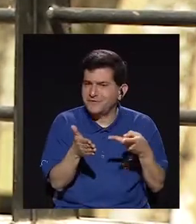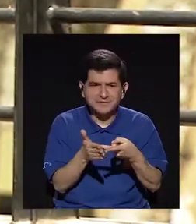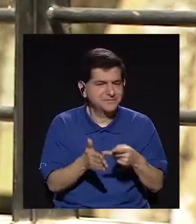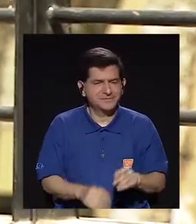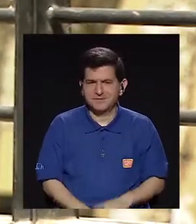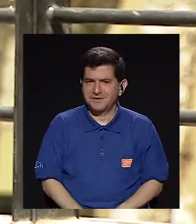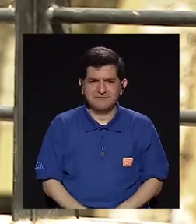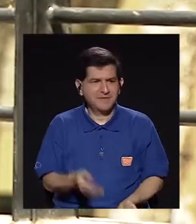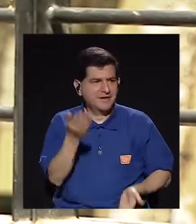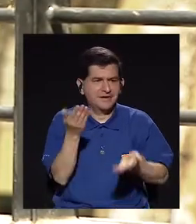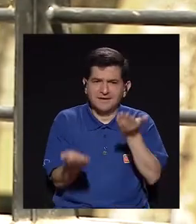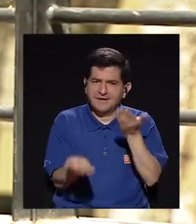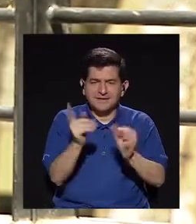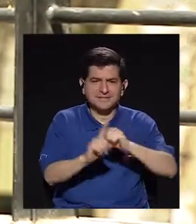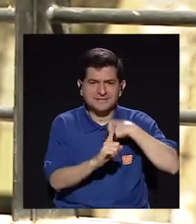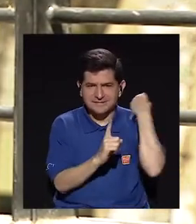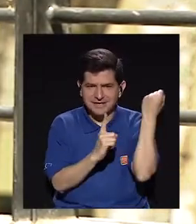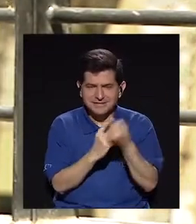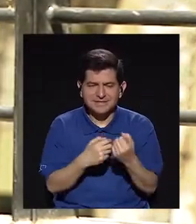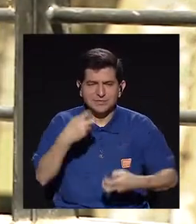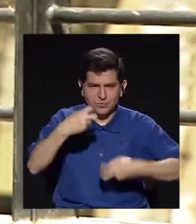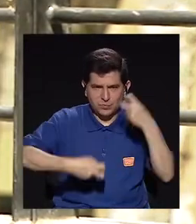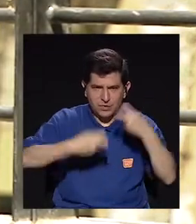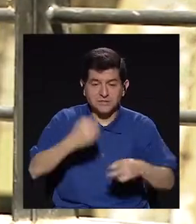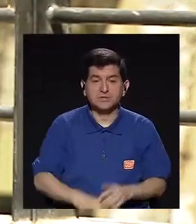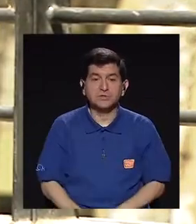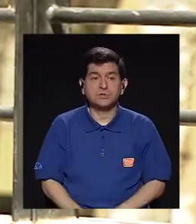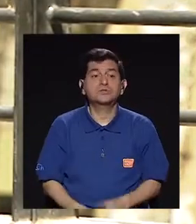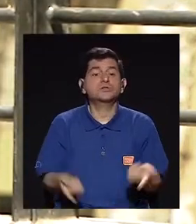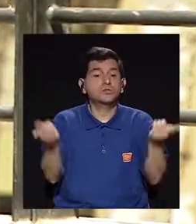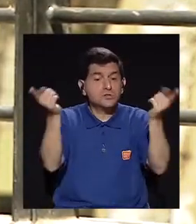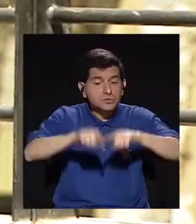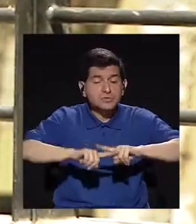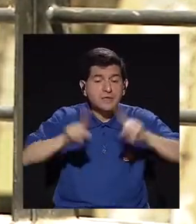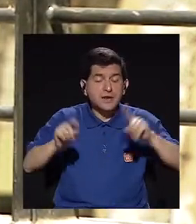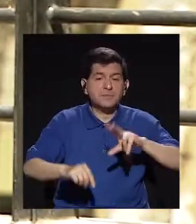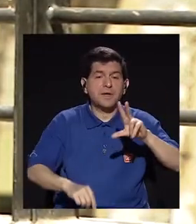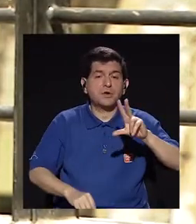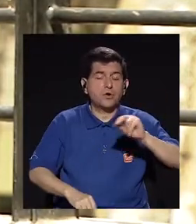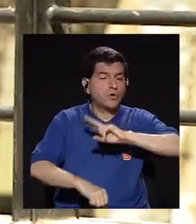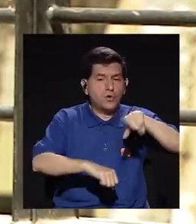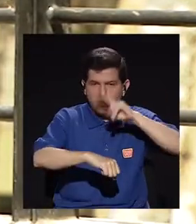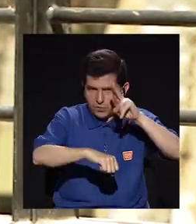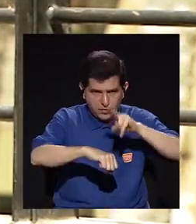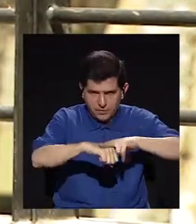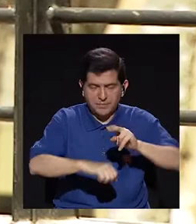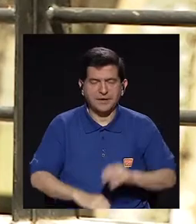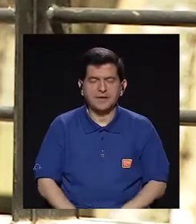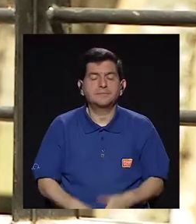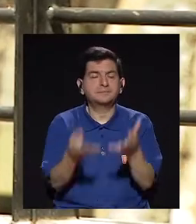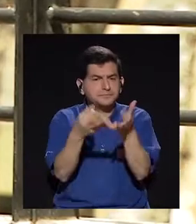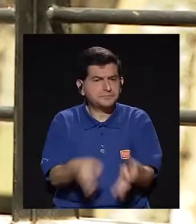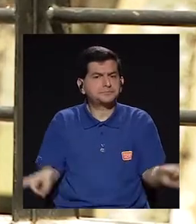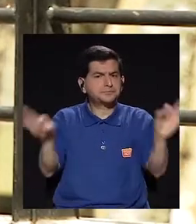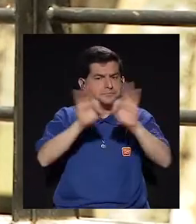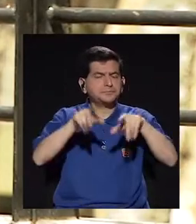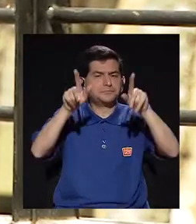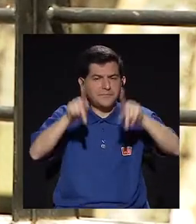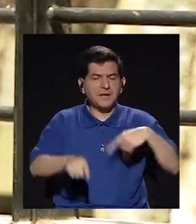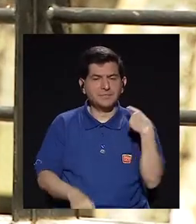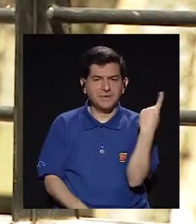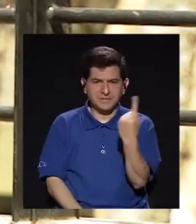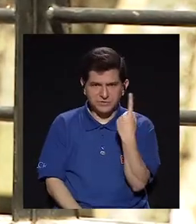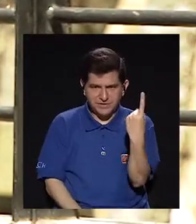producir alguna situación grave. Podría ocurrir, pero eso es lo menos frecuente que pasa. Entonces es muy importante que las